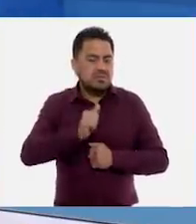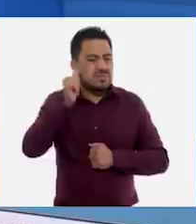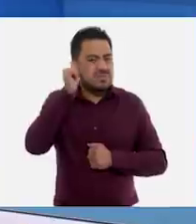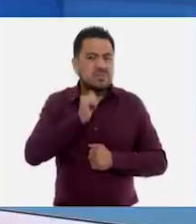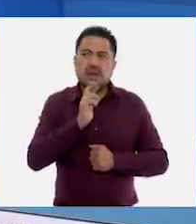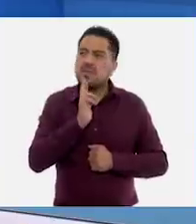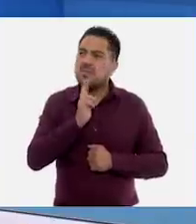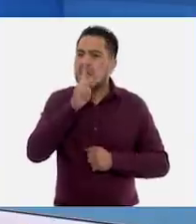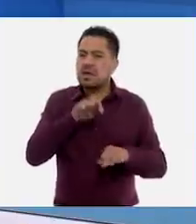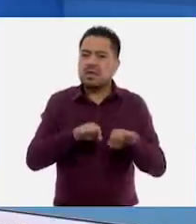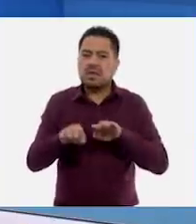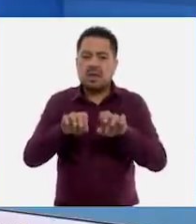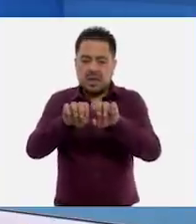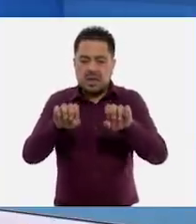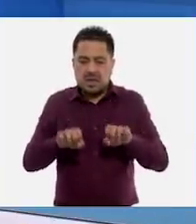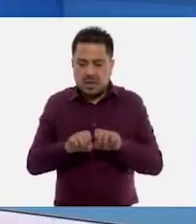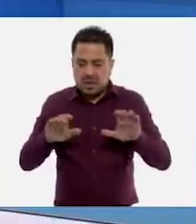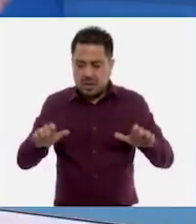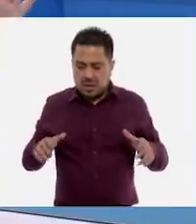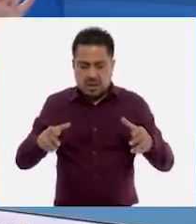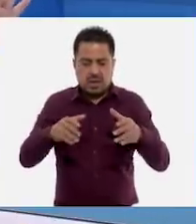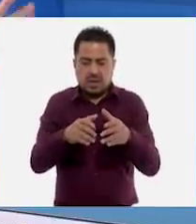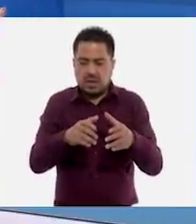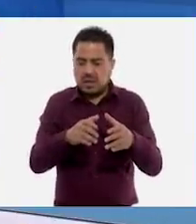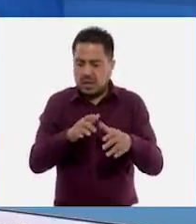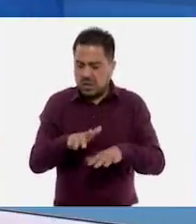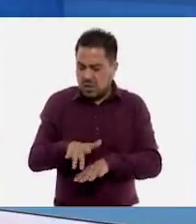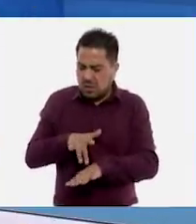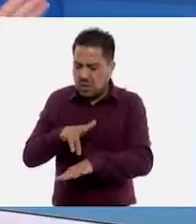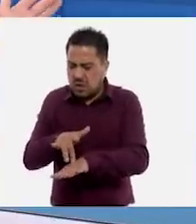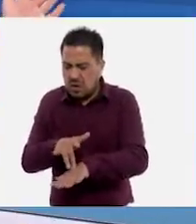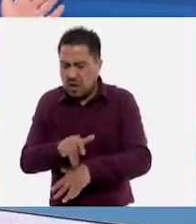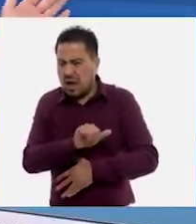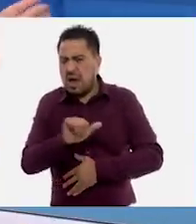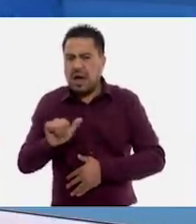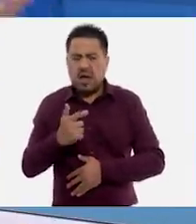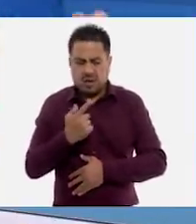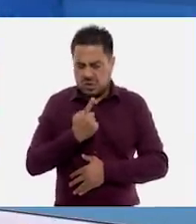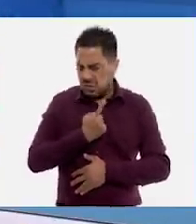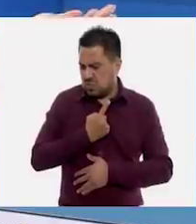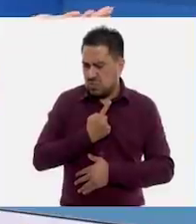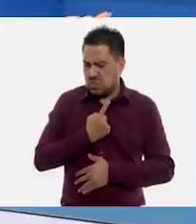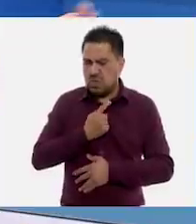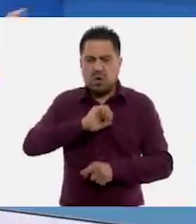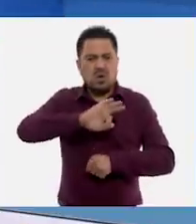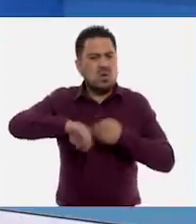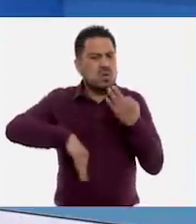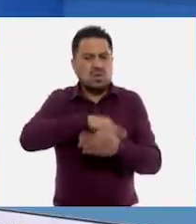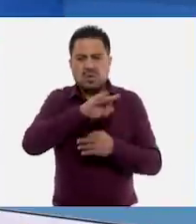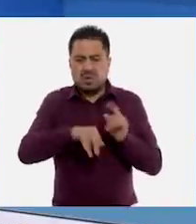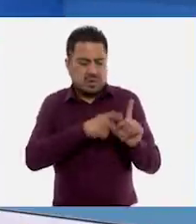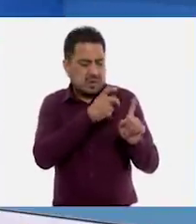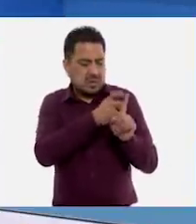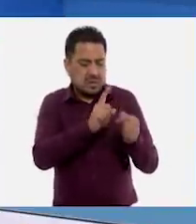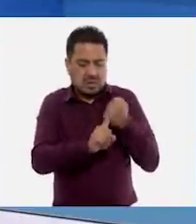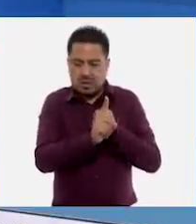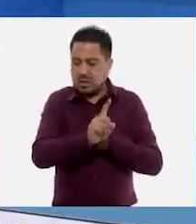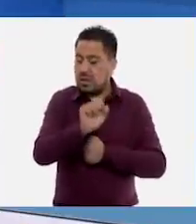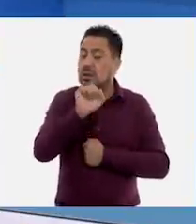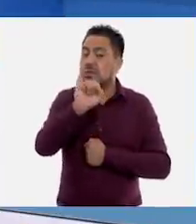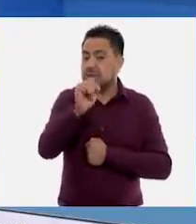mejor trabajar en equipo que enfrentarse a uno solo a todos estos problemas. Eso